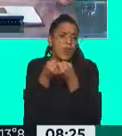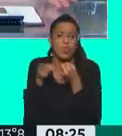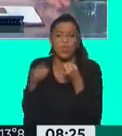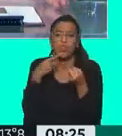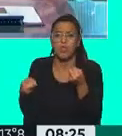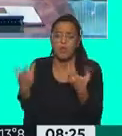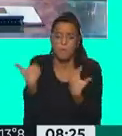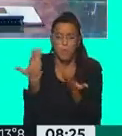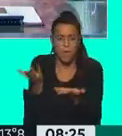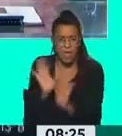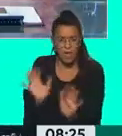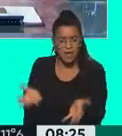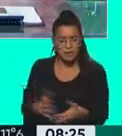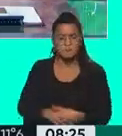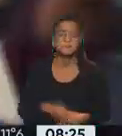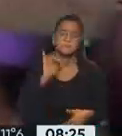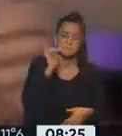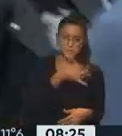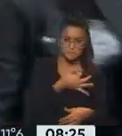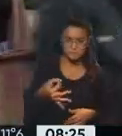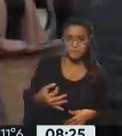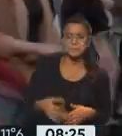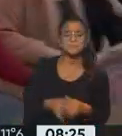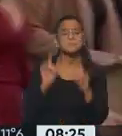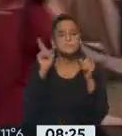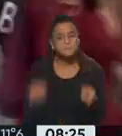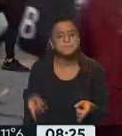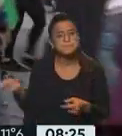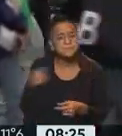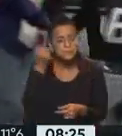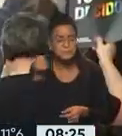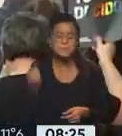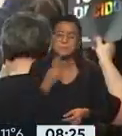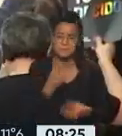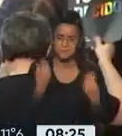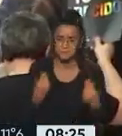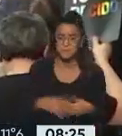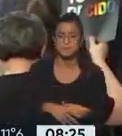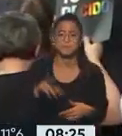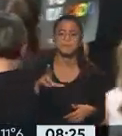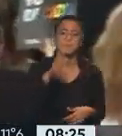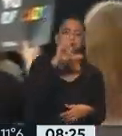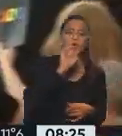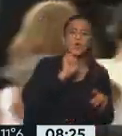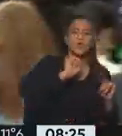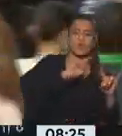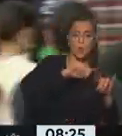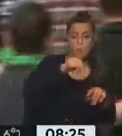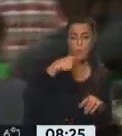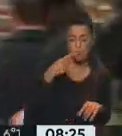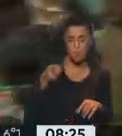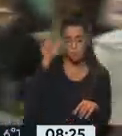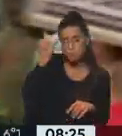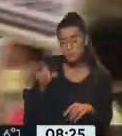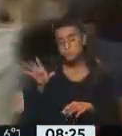respuesta judicial claro y también es es importante decir que robo contra wave el caso que